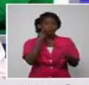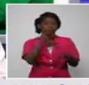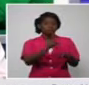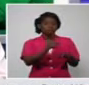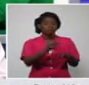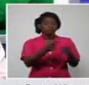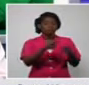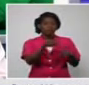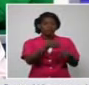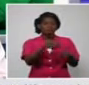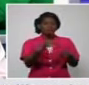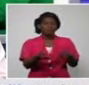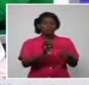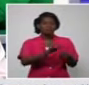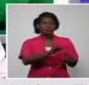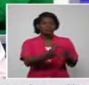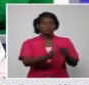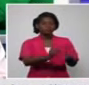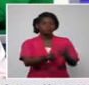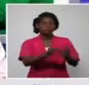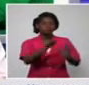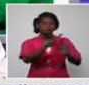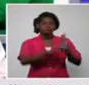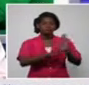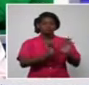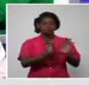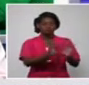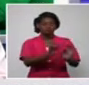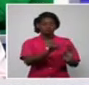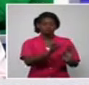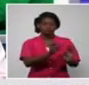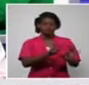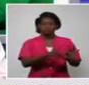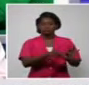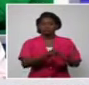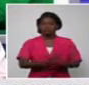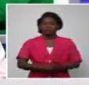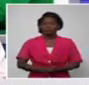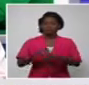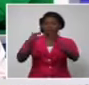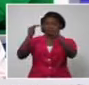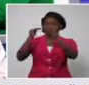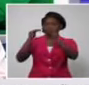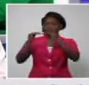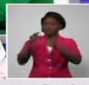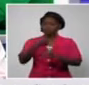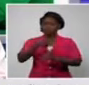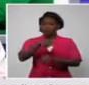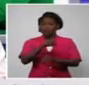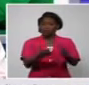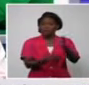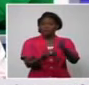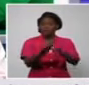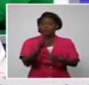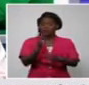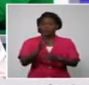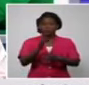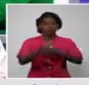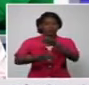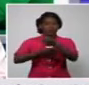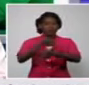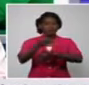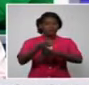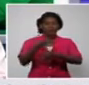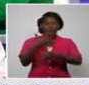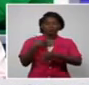para su control. Con este comportamiento de los casos autóctonos ayer, que son los que se tienen en cuenta para